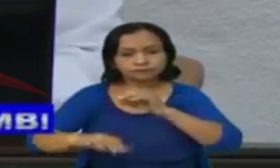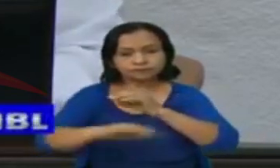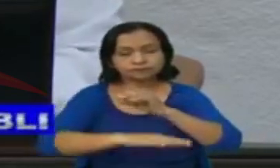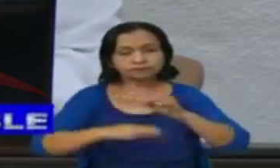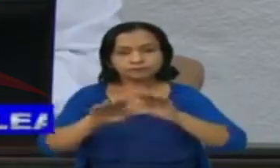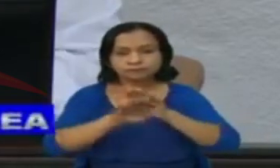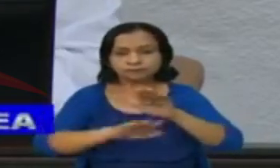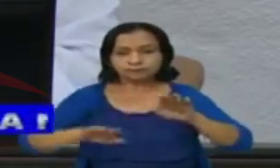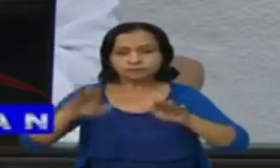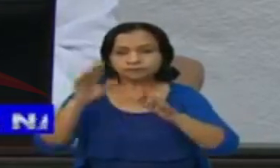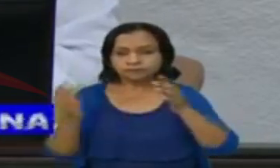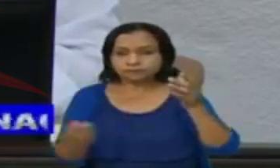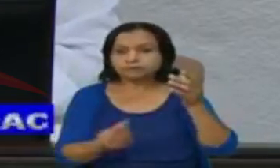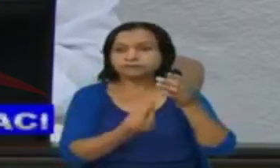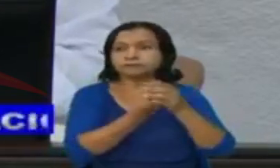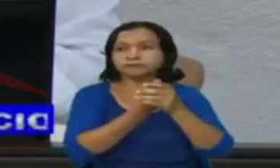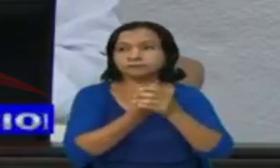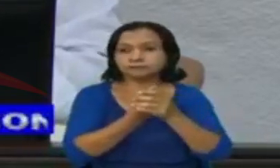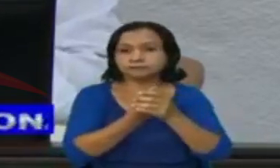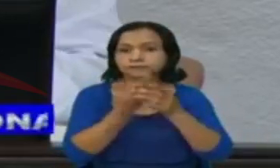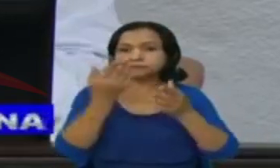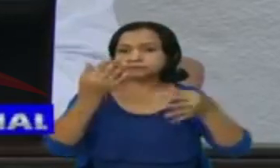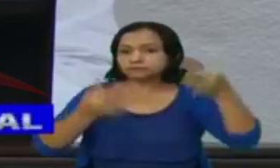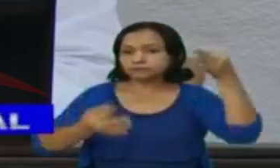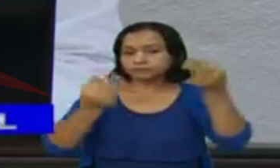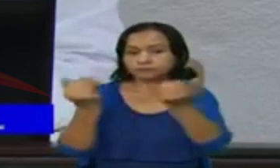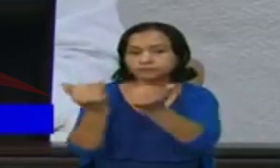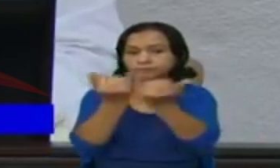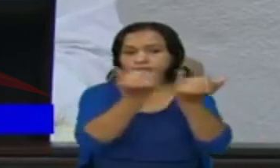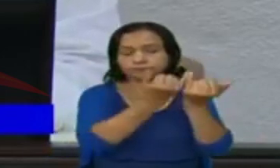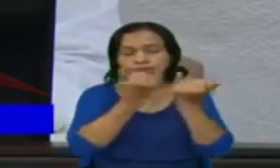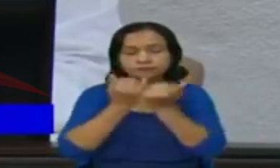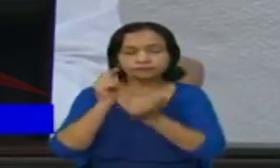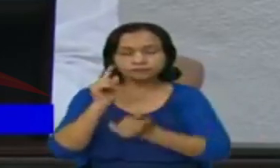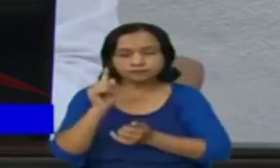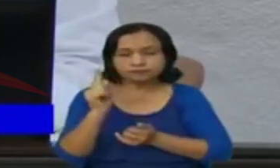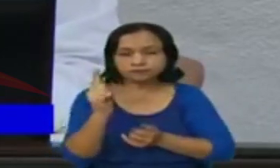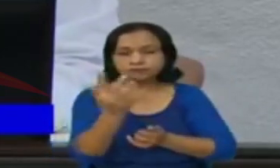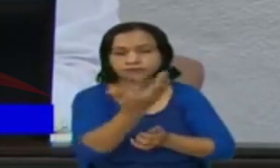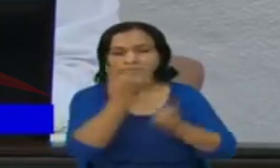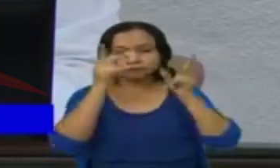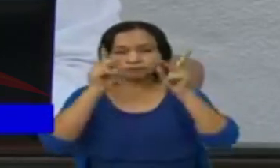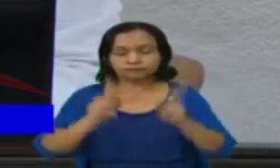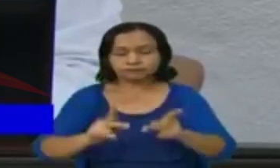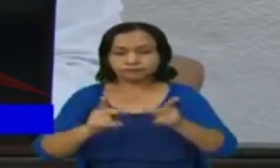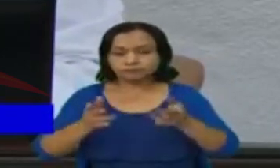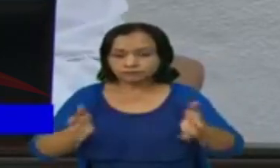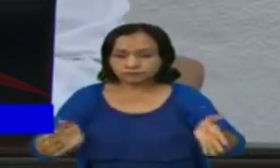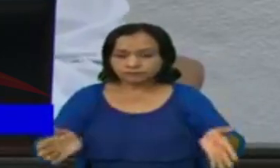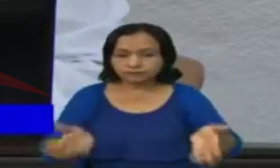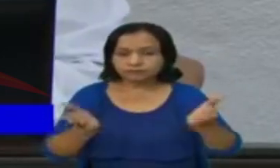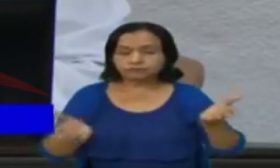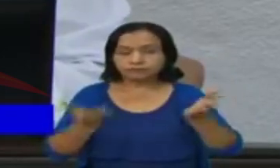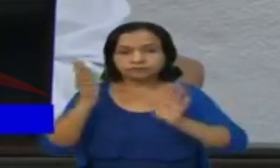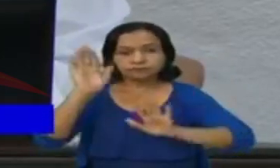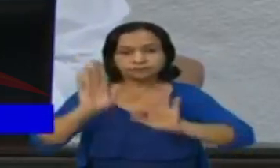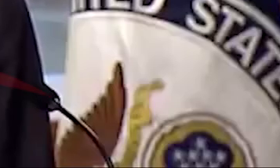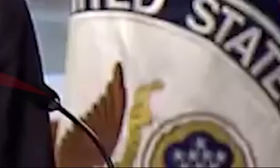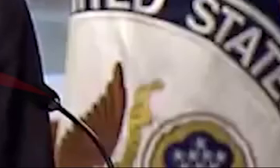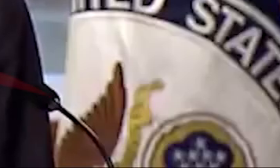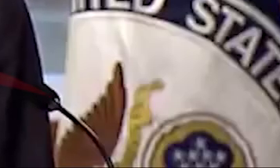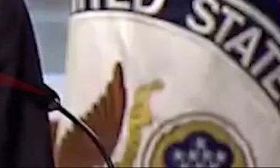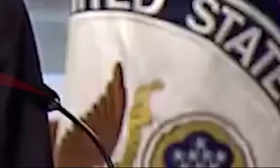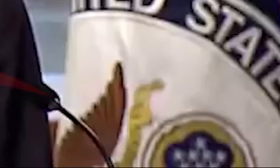vez más incluyente, justa y equitativa, impulsando la democracia económica que redistribuya